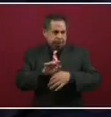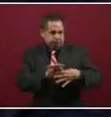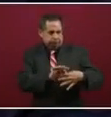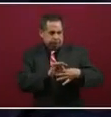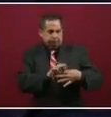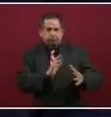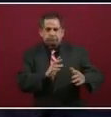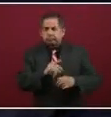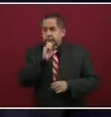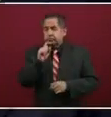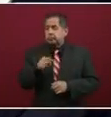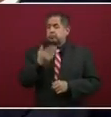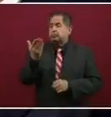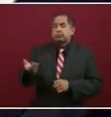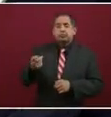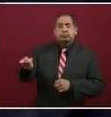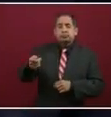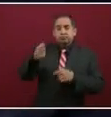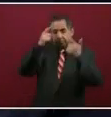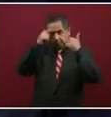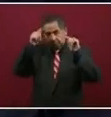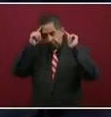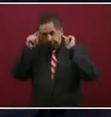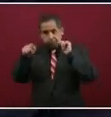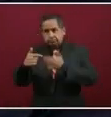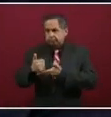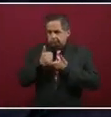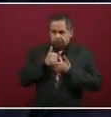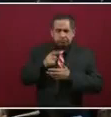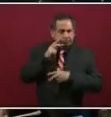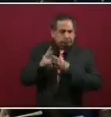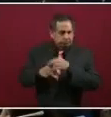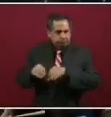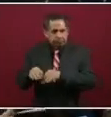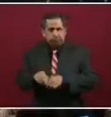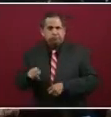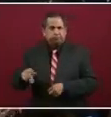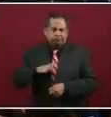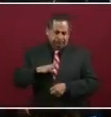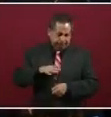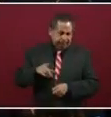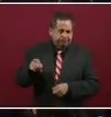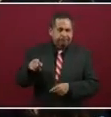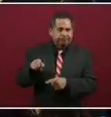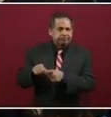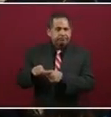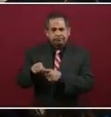estamos pidiendo a la Secretaría de Marina que nos ayude. Ellos tienen